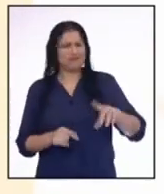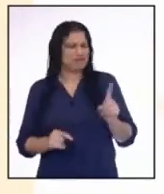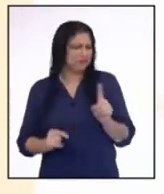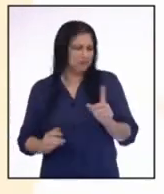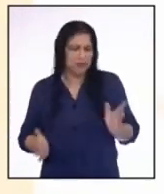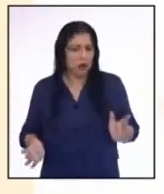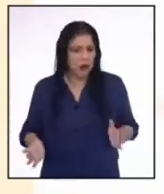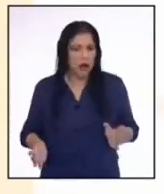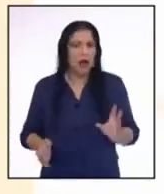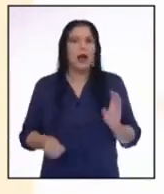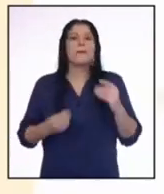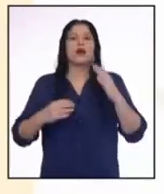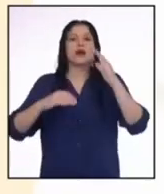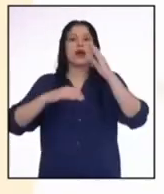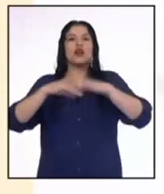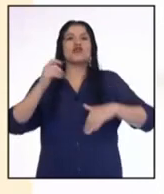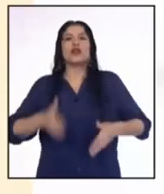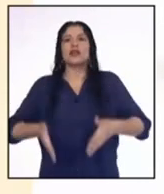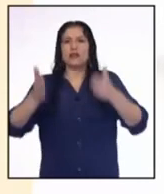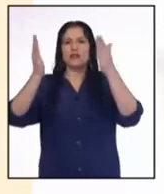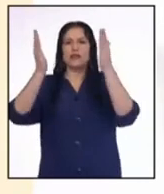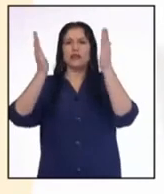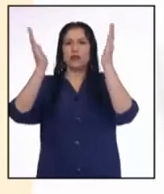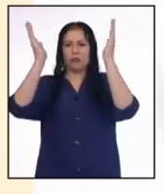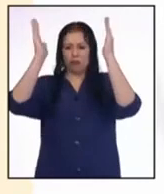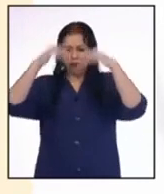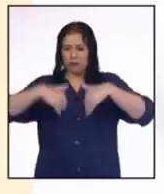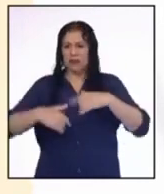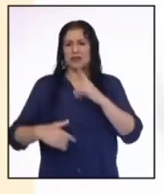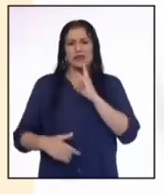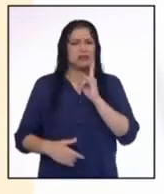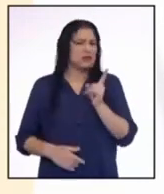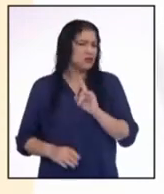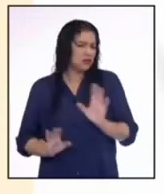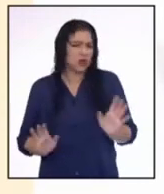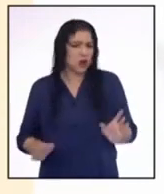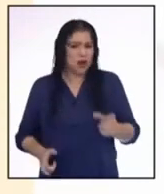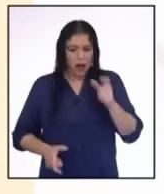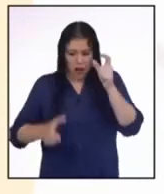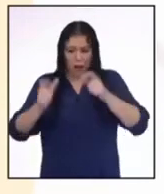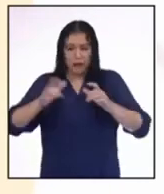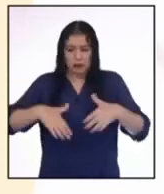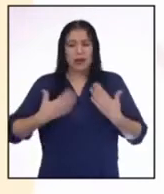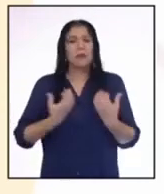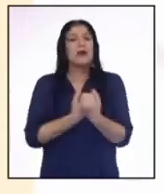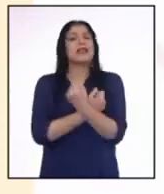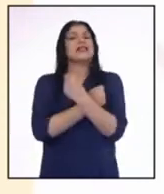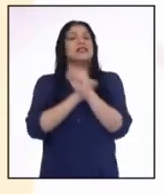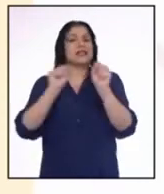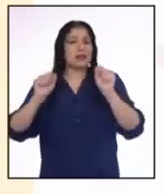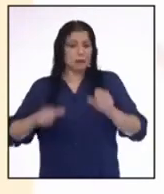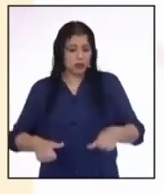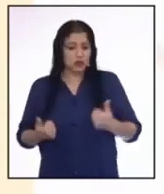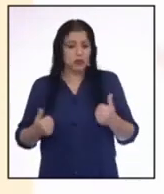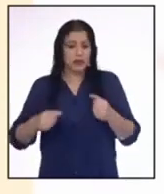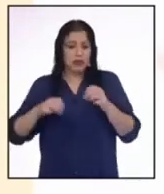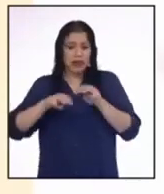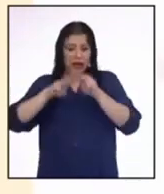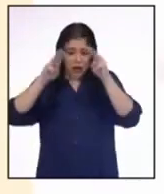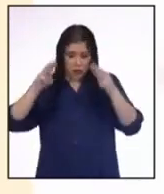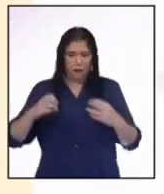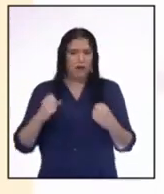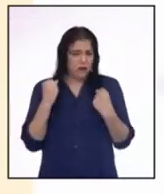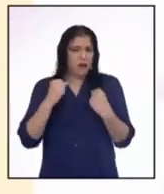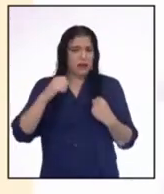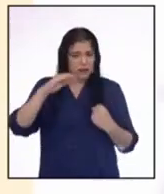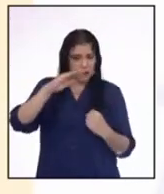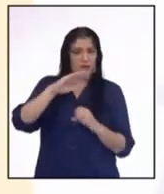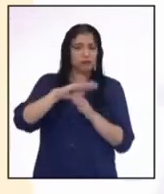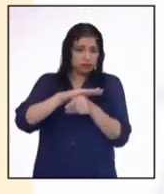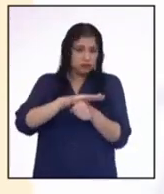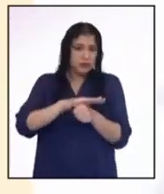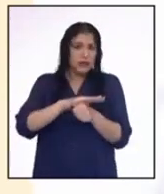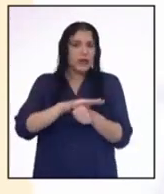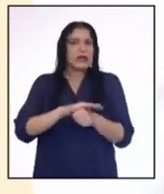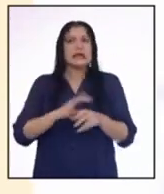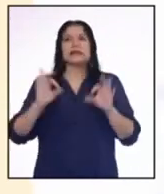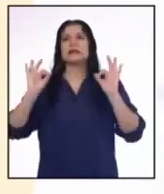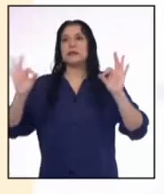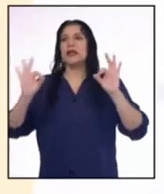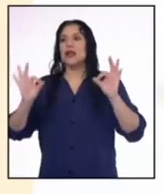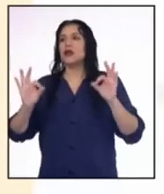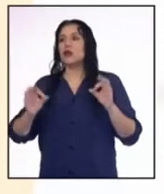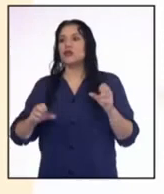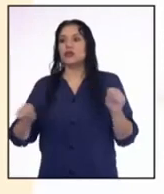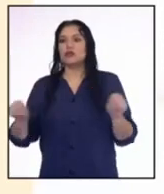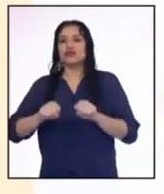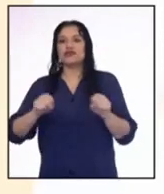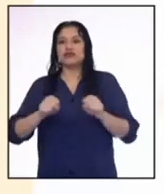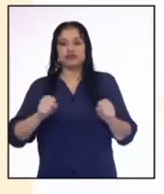de la Vida, porque los edificios no colapsan en Estados Unidos. Las personas pueden salvar sus vidas debajo de un mueble resistente. Es peligroso movilizarse durante